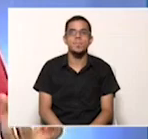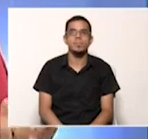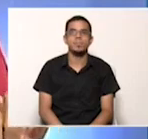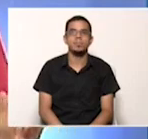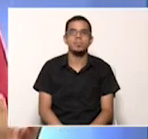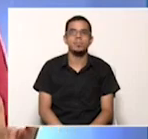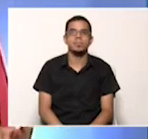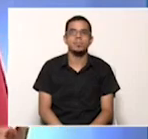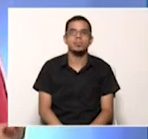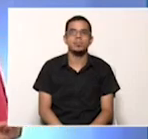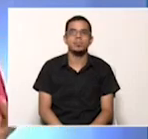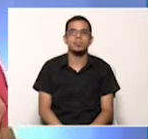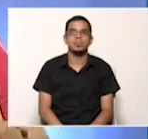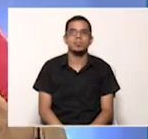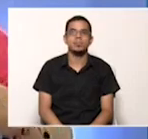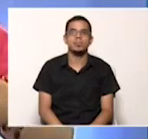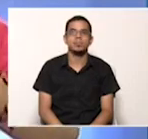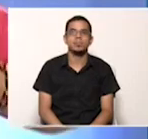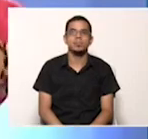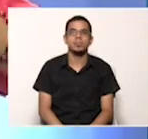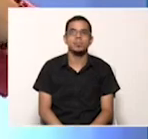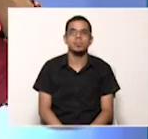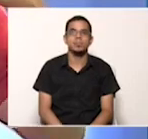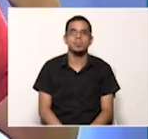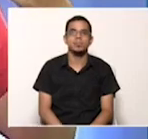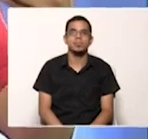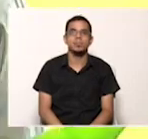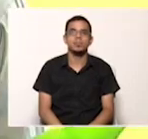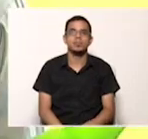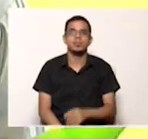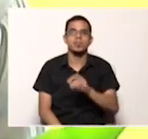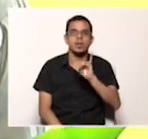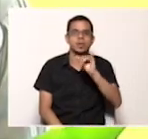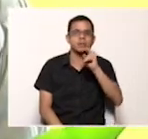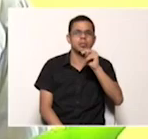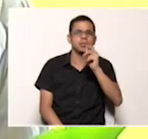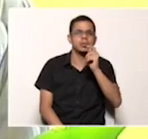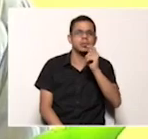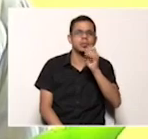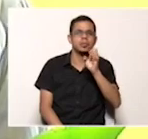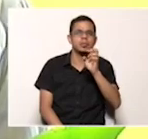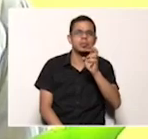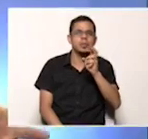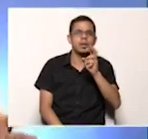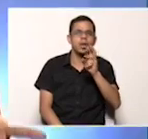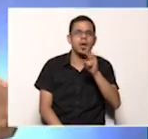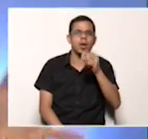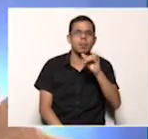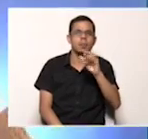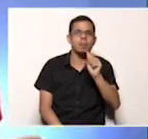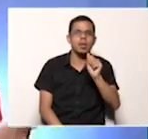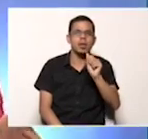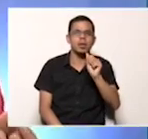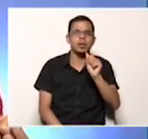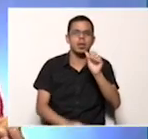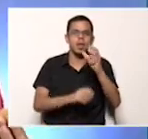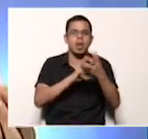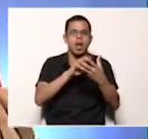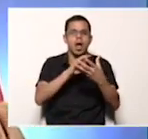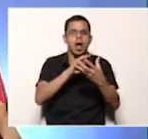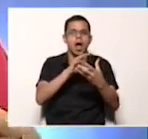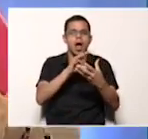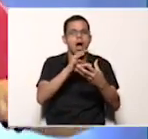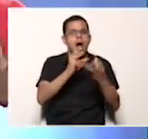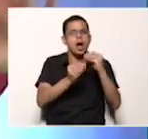de la entalpía, que es esa absorción, diferencia de calor, de energía. Tenemos también